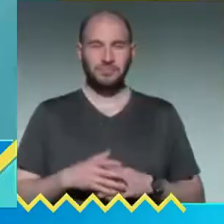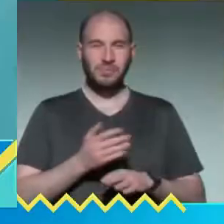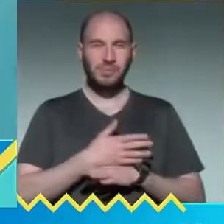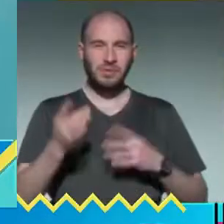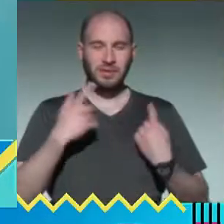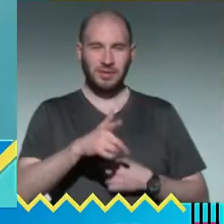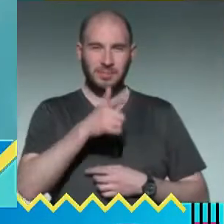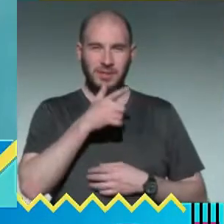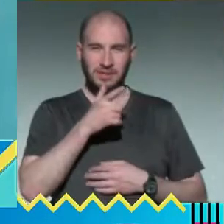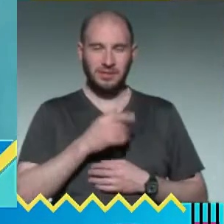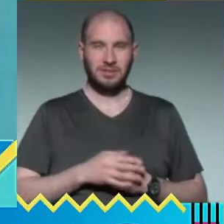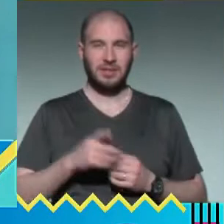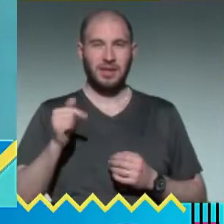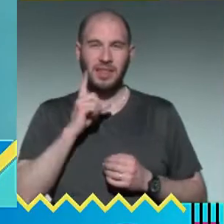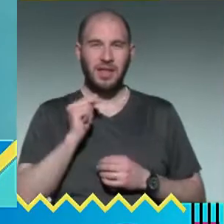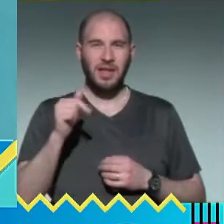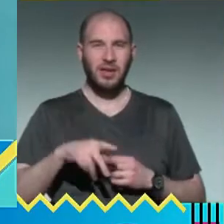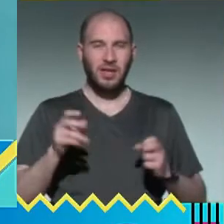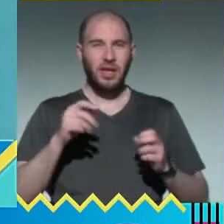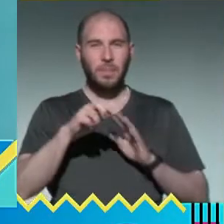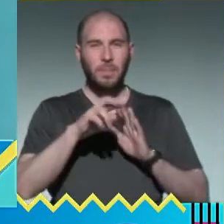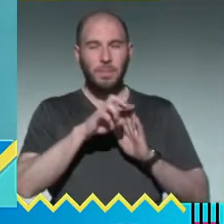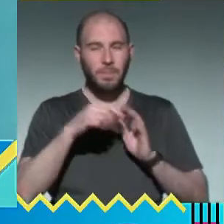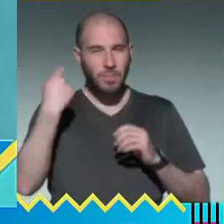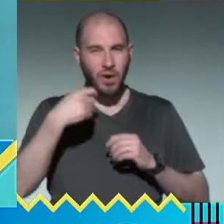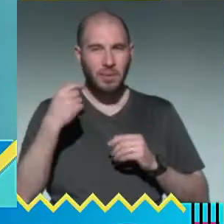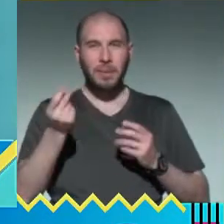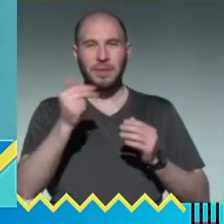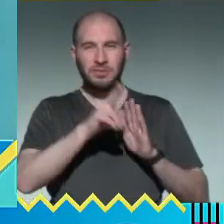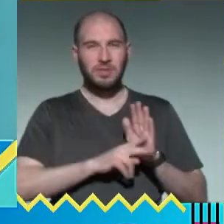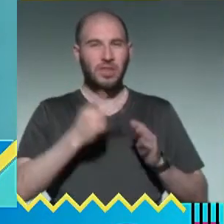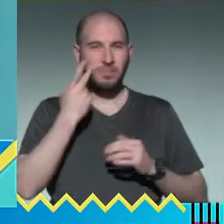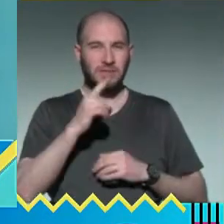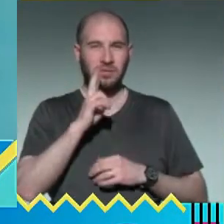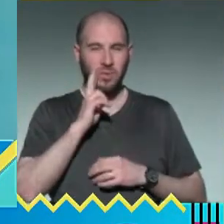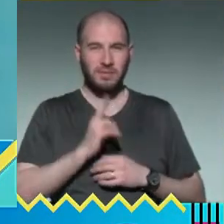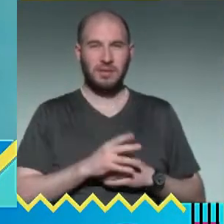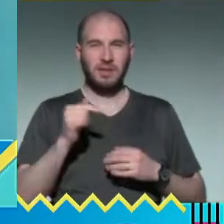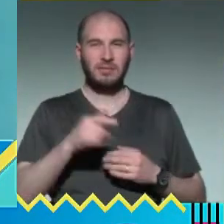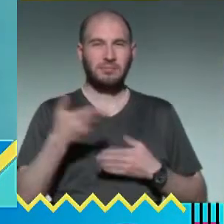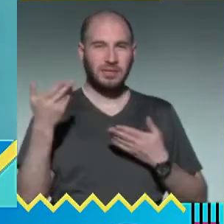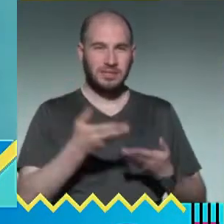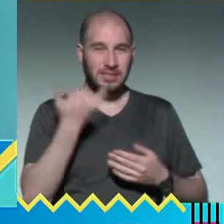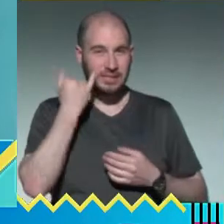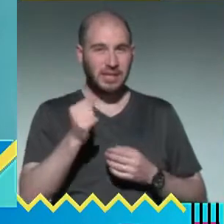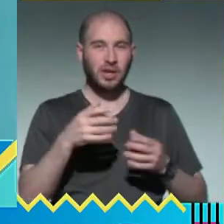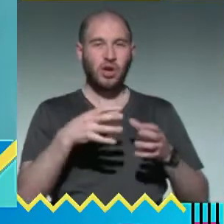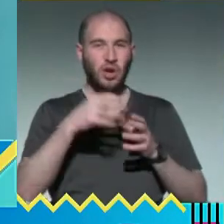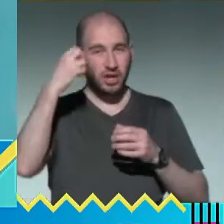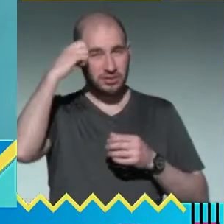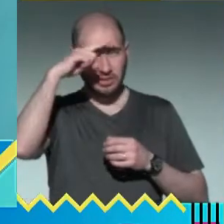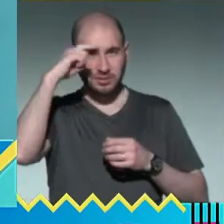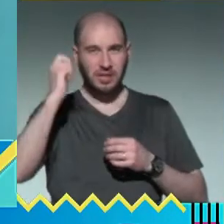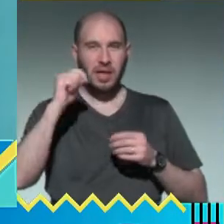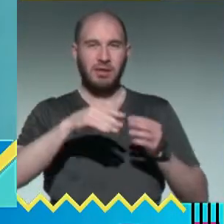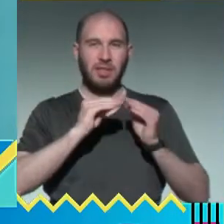Continuamos en Distintos Parecidos. En el día de hoy el programa se lo hemos dedicado al presupuesto 2019 que se ha presentado ya en el Congreso Nacional. Se